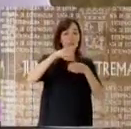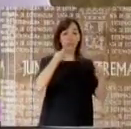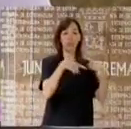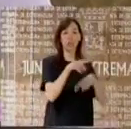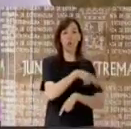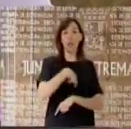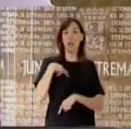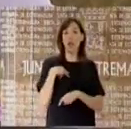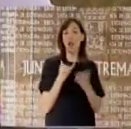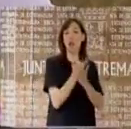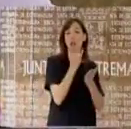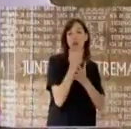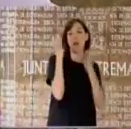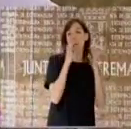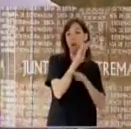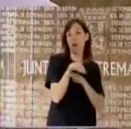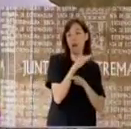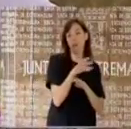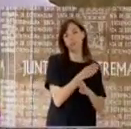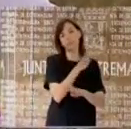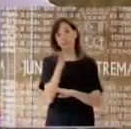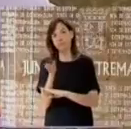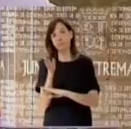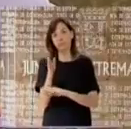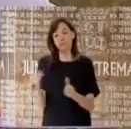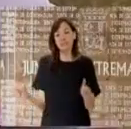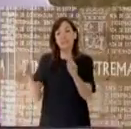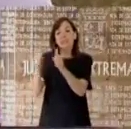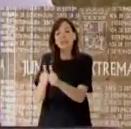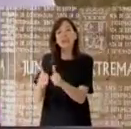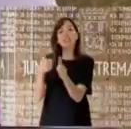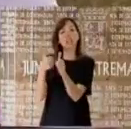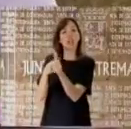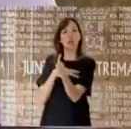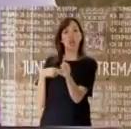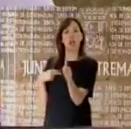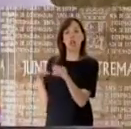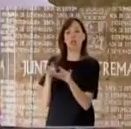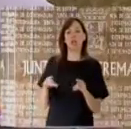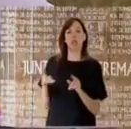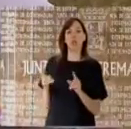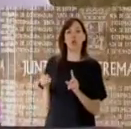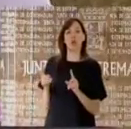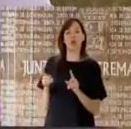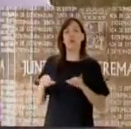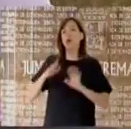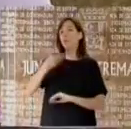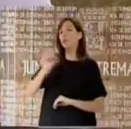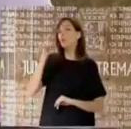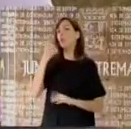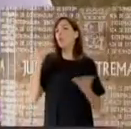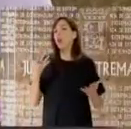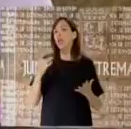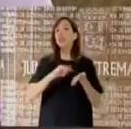Agricultura y Ganadería y el secretario general de Desarrollo Rural y Territorio. Pero más importante que estén los altos cargos es que estén los